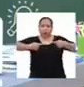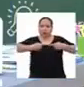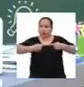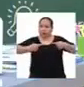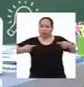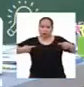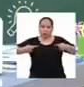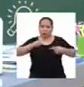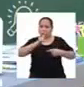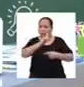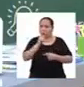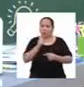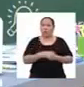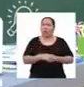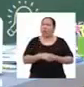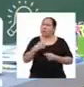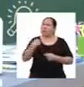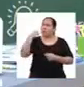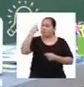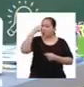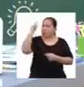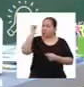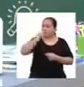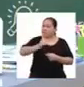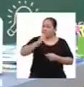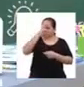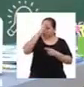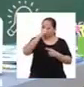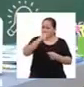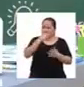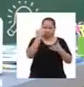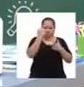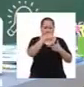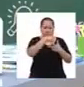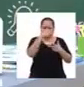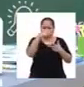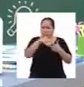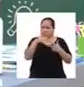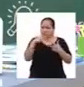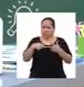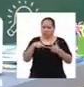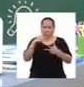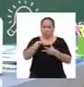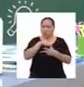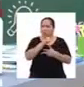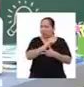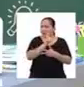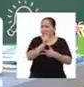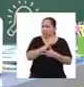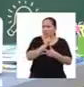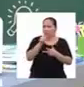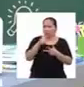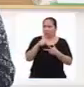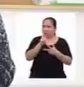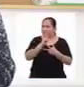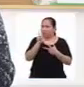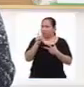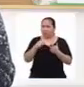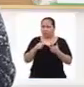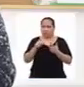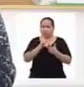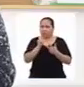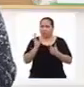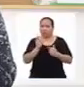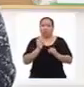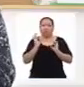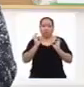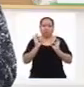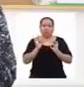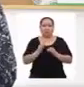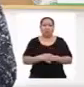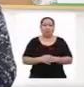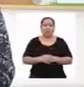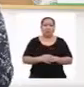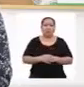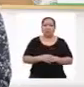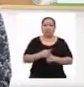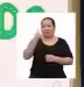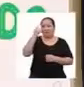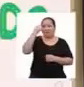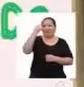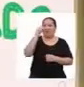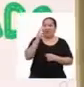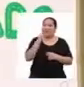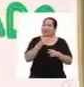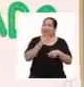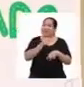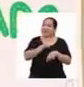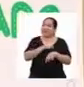que el texto cumple con todo, profesora. No hay ambigüedades ni contradicciones. Creo que es momento de hacer una pequeña